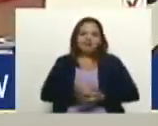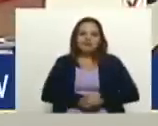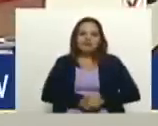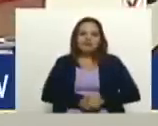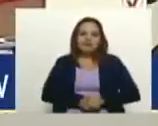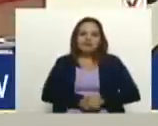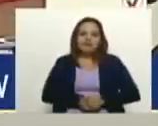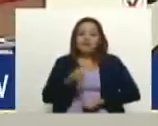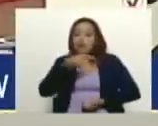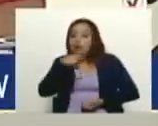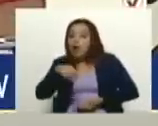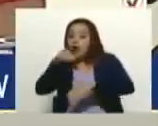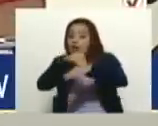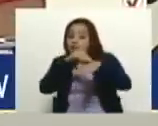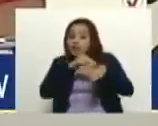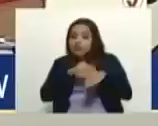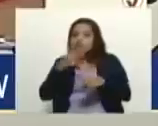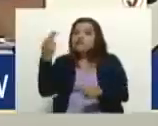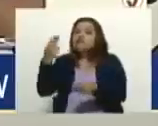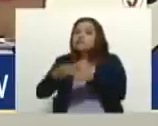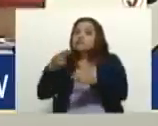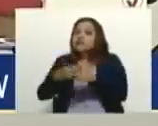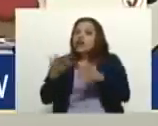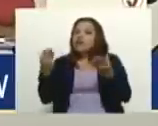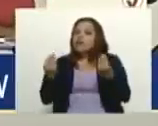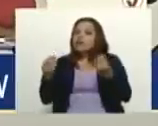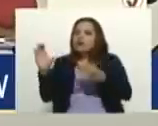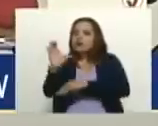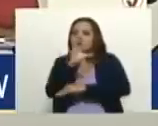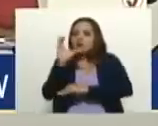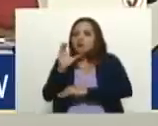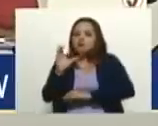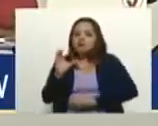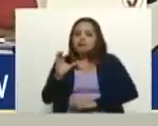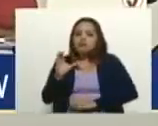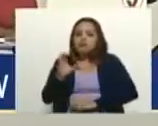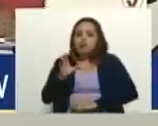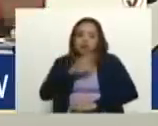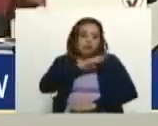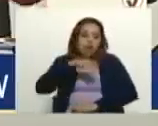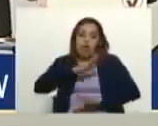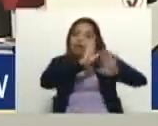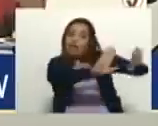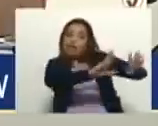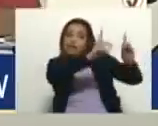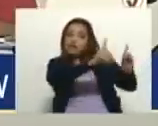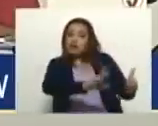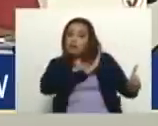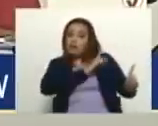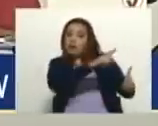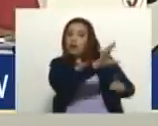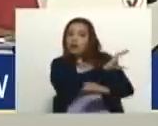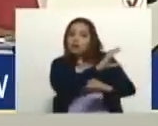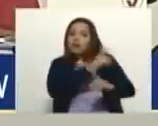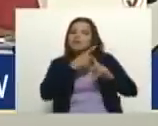Alertamos, es muy grave lo que está ocurriendo en Colombia, muy, pero muy, sin nosotros querer meternos en asuntos internos, pero ellos están al lado